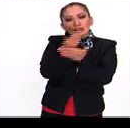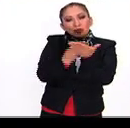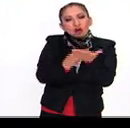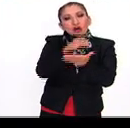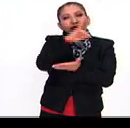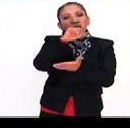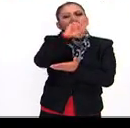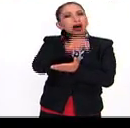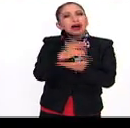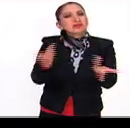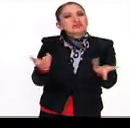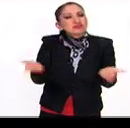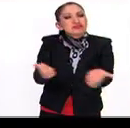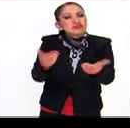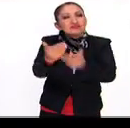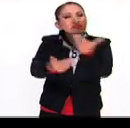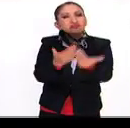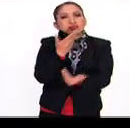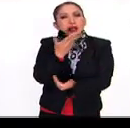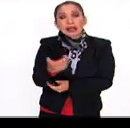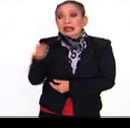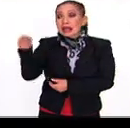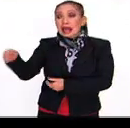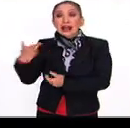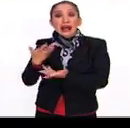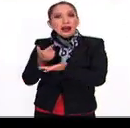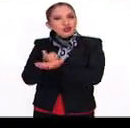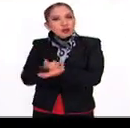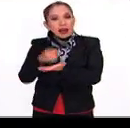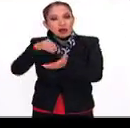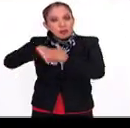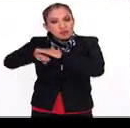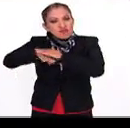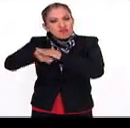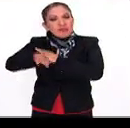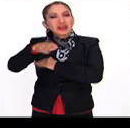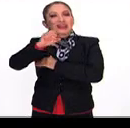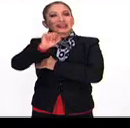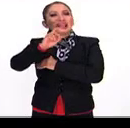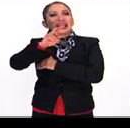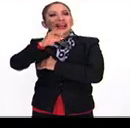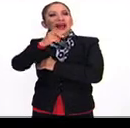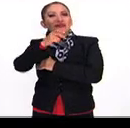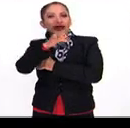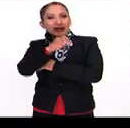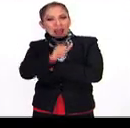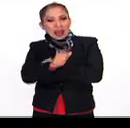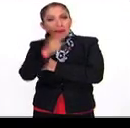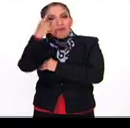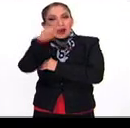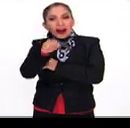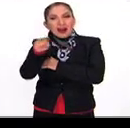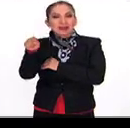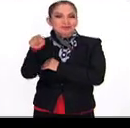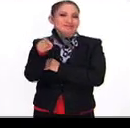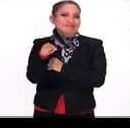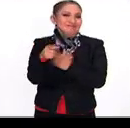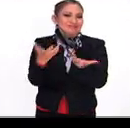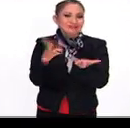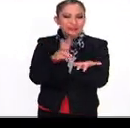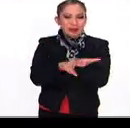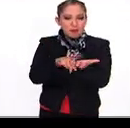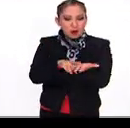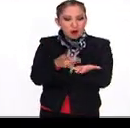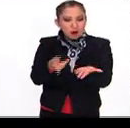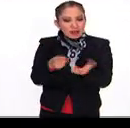Hendricks ha empujado las posibilidades de la serigrafía, muy particularmente de la serigrafía, a precisamente adquirir valores